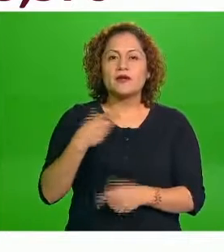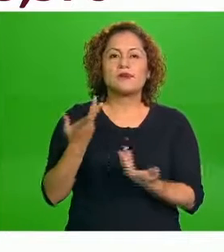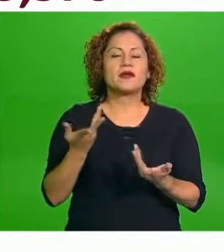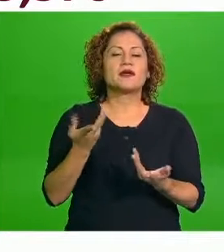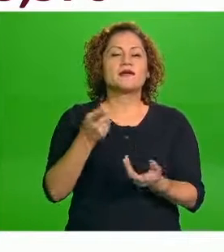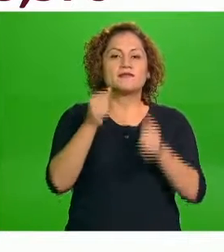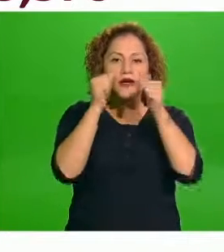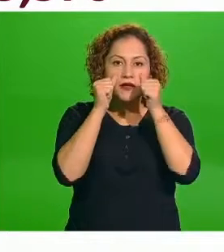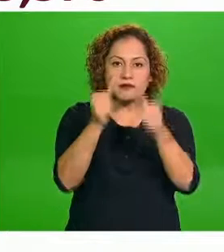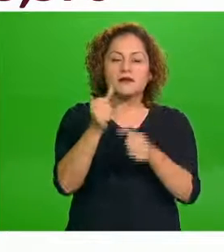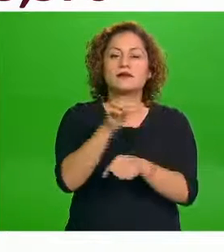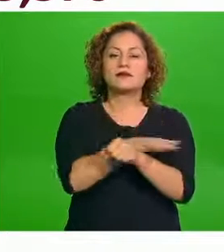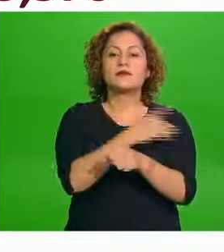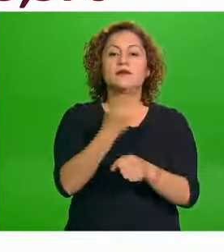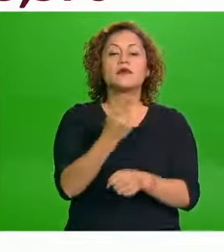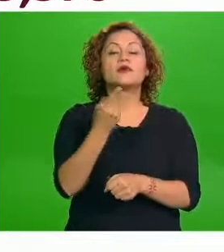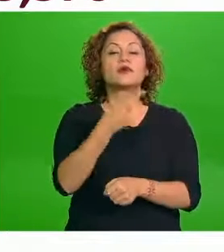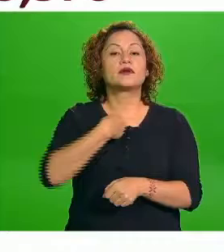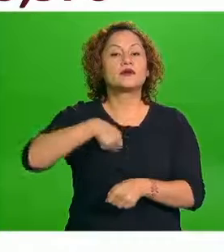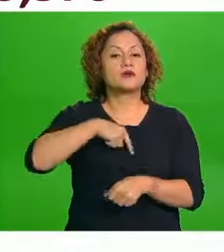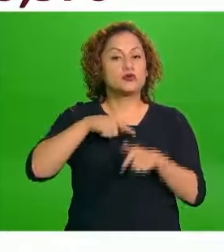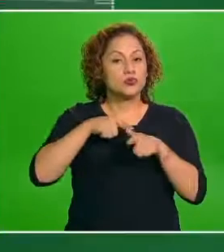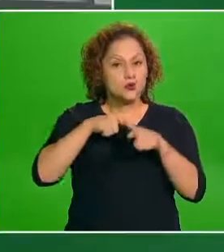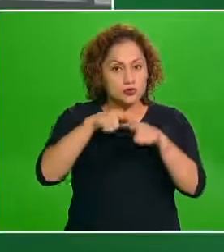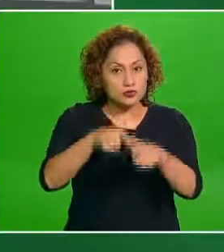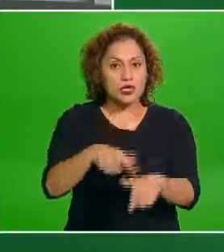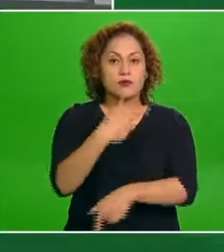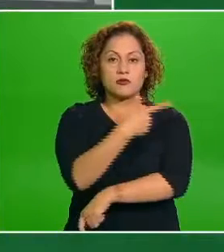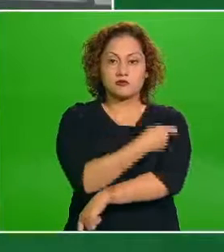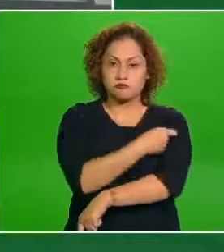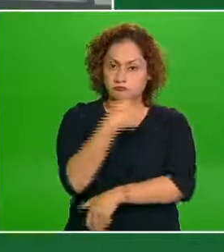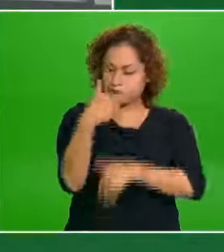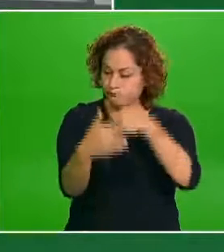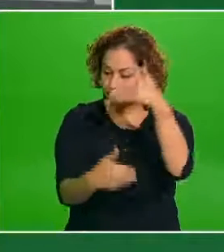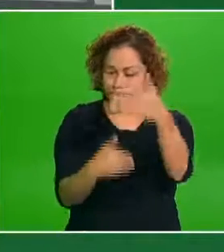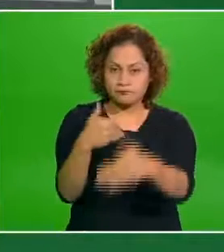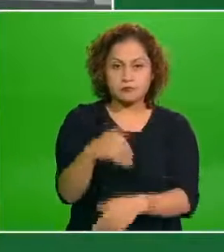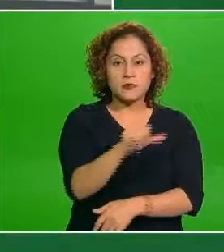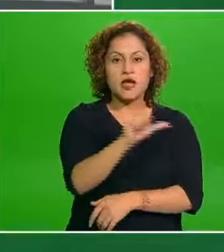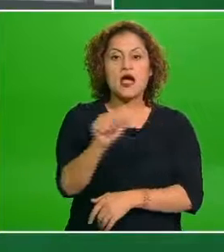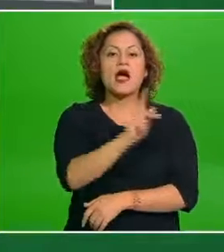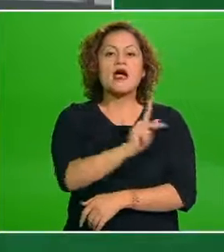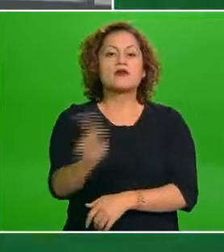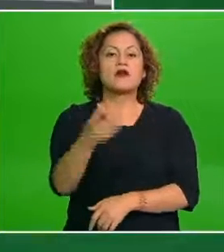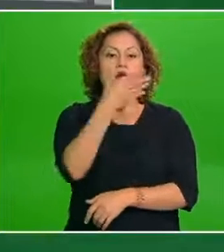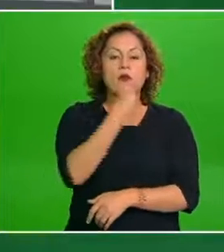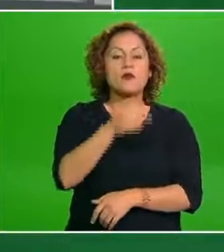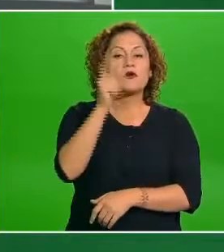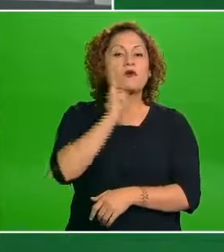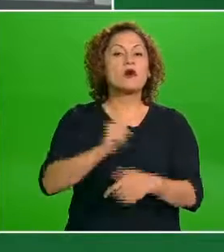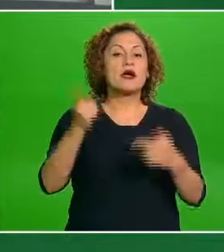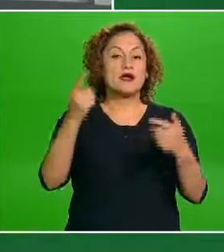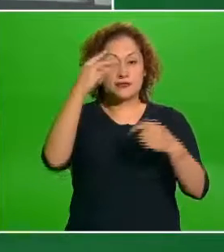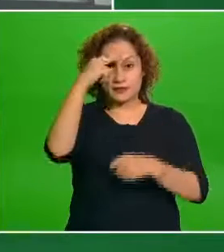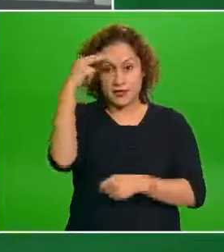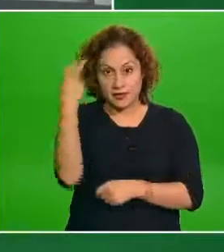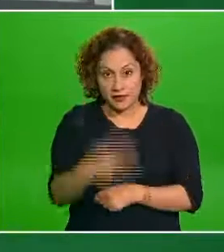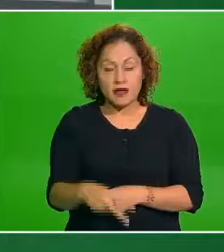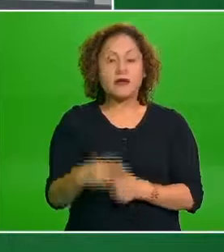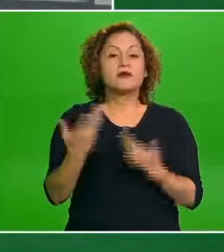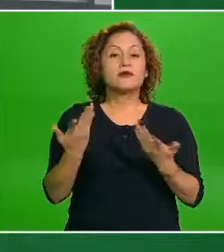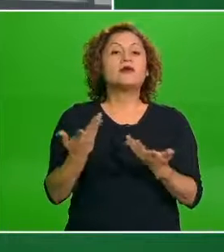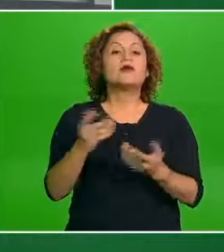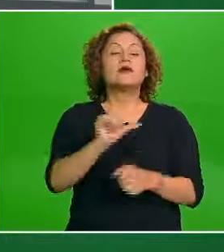porque seguimos trabajando con las vacunas a todas las mexicanas y mexicanos con base a la estrategia nacional y afortunadamente